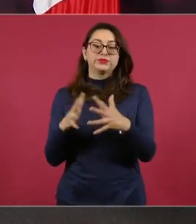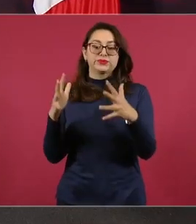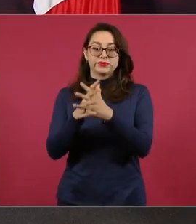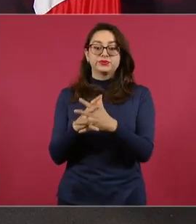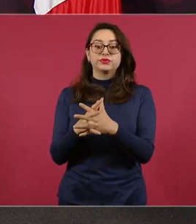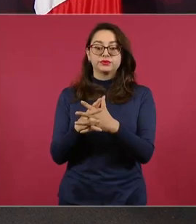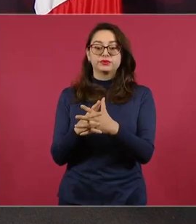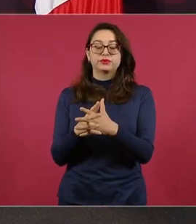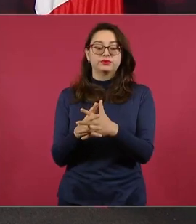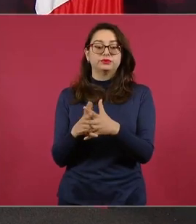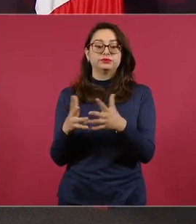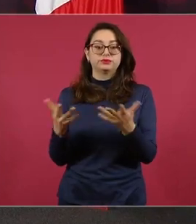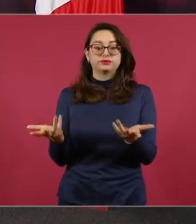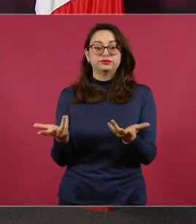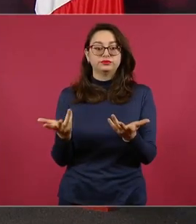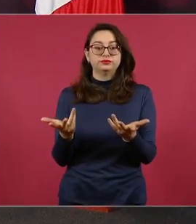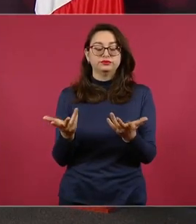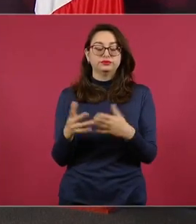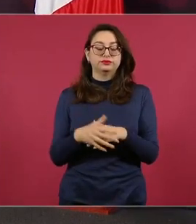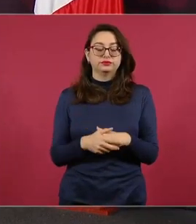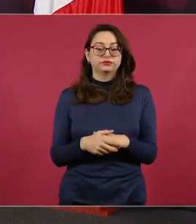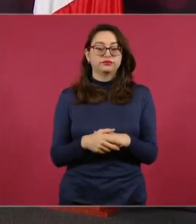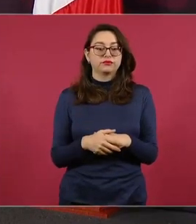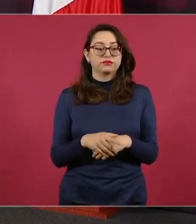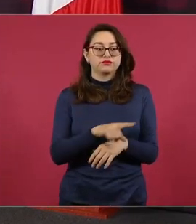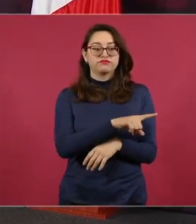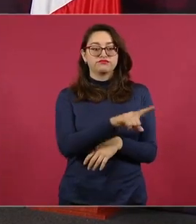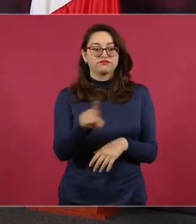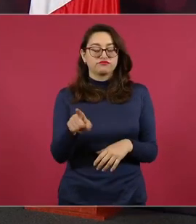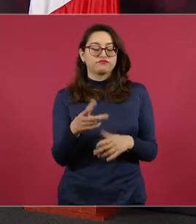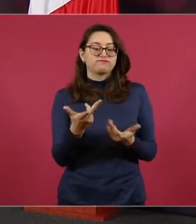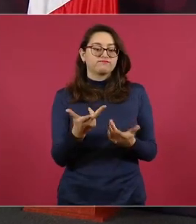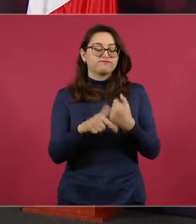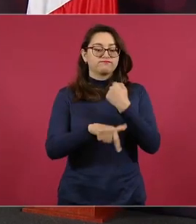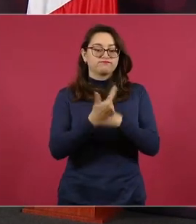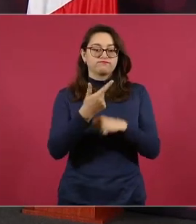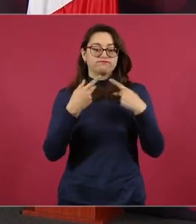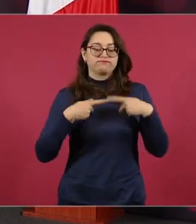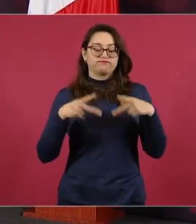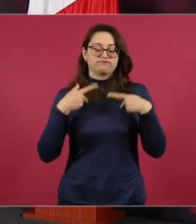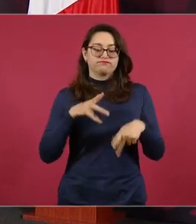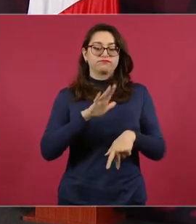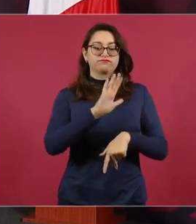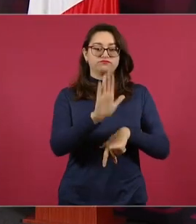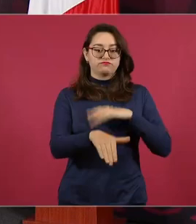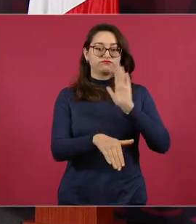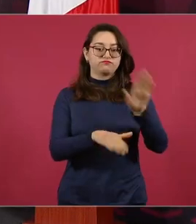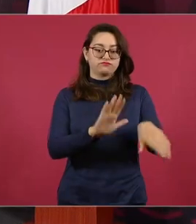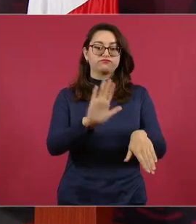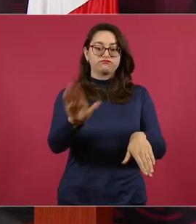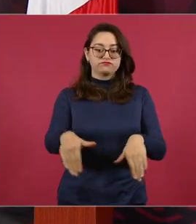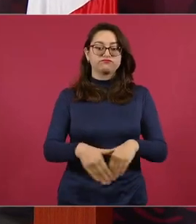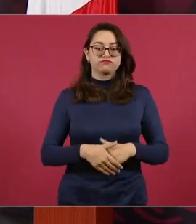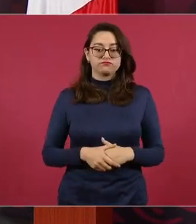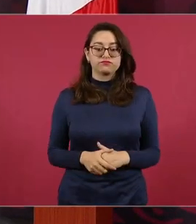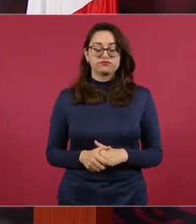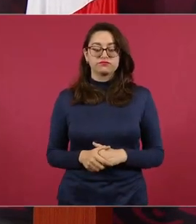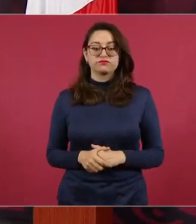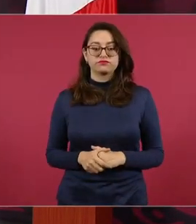vida 12 personas en ese